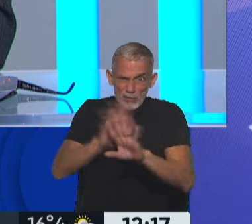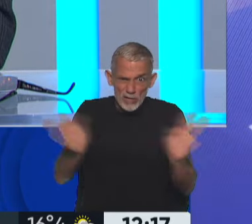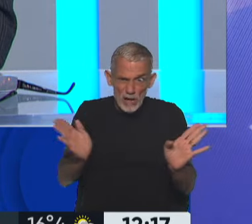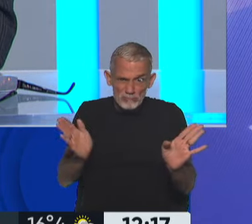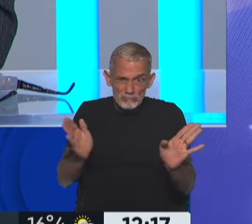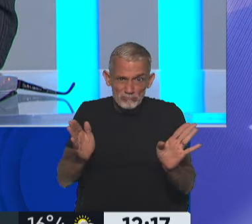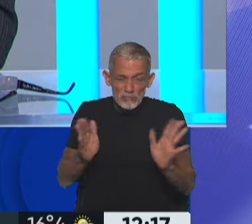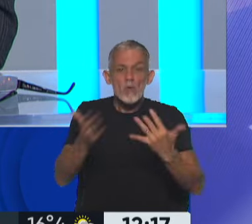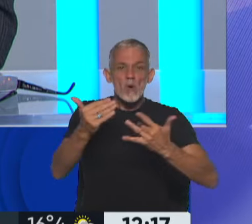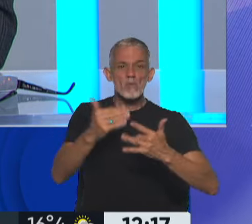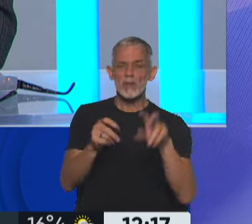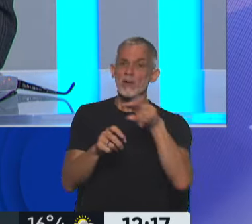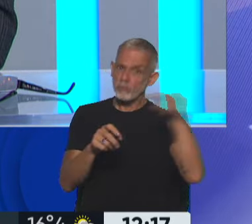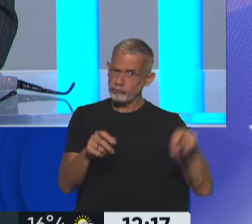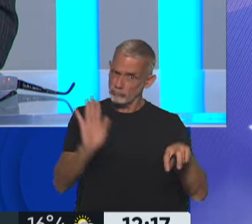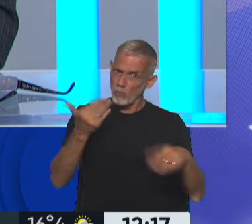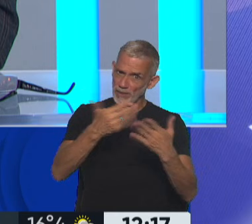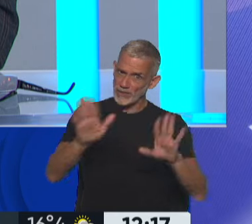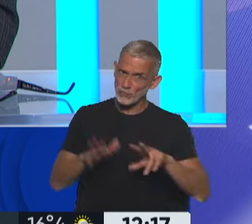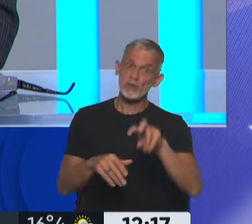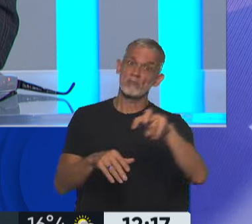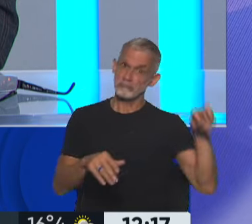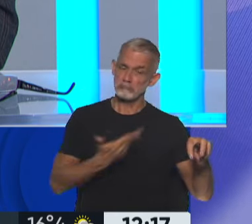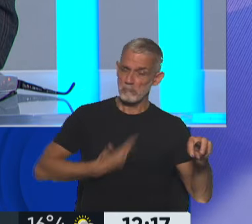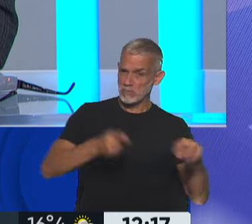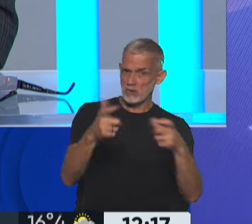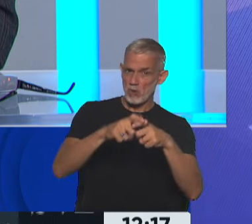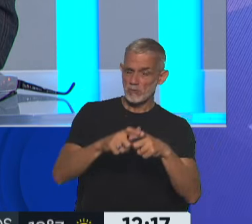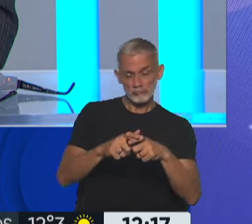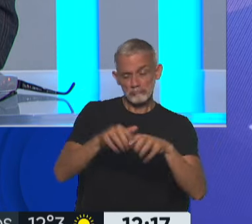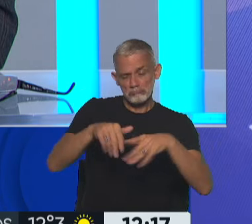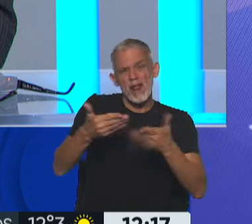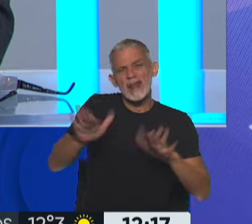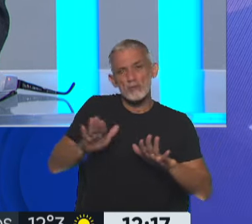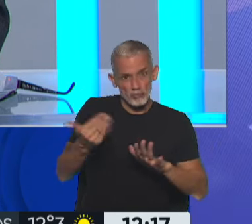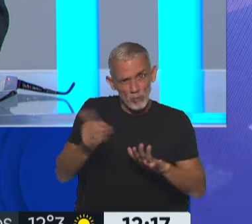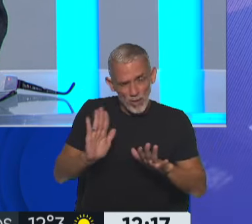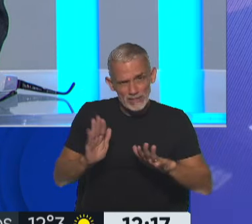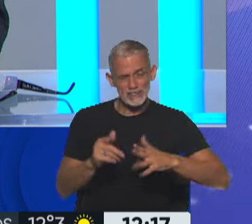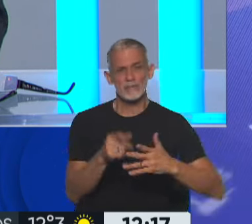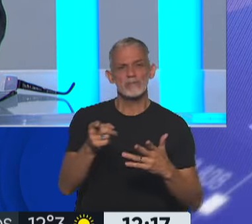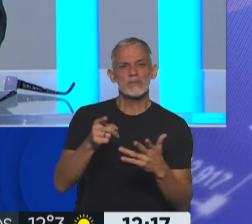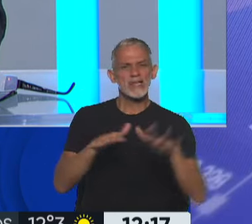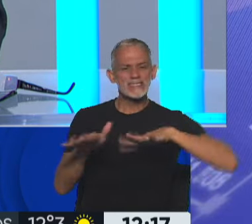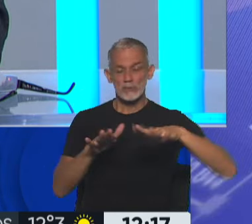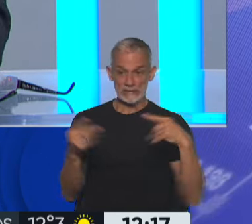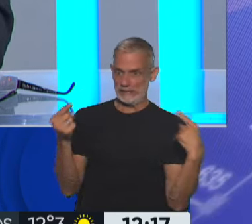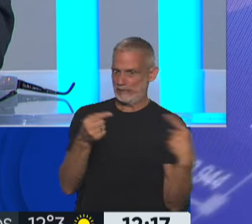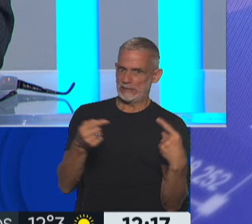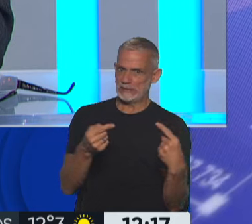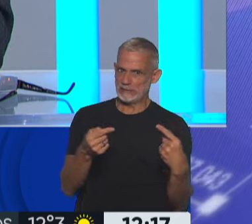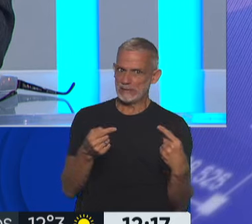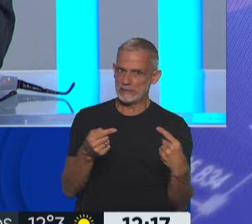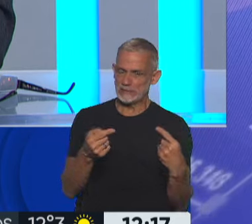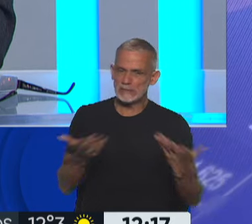Marcela pagano puede dar un paso al costado puede presentar su renuncia a la comisión también hay una situación un conflicto de